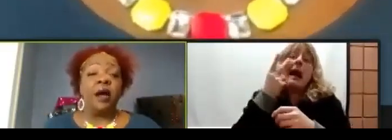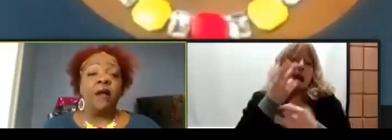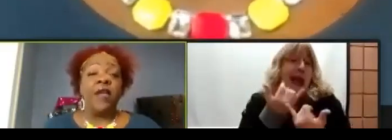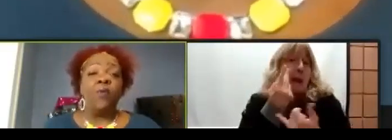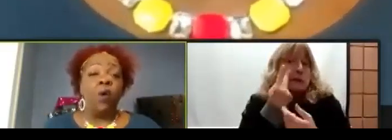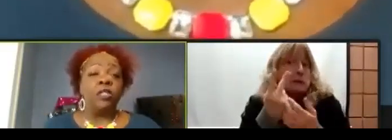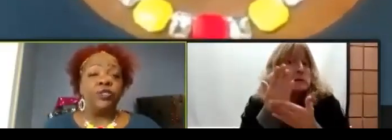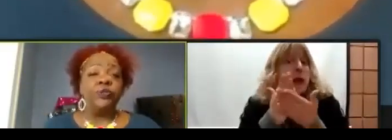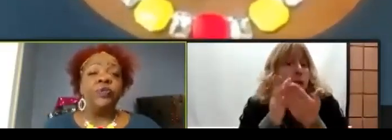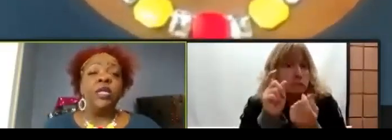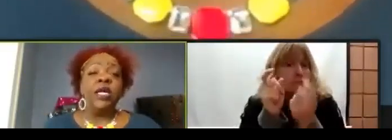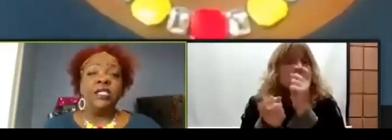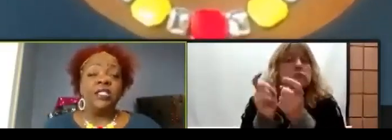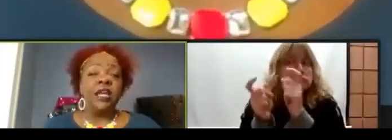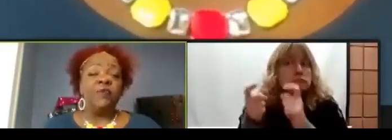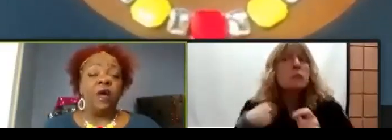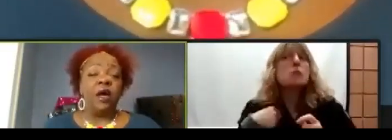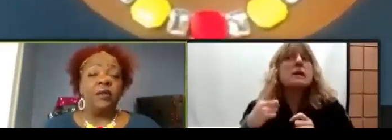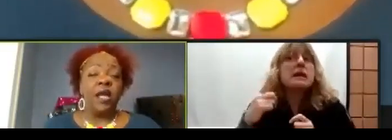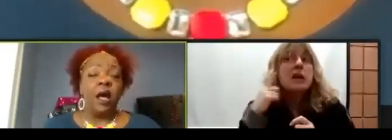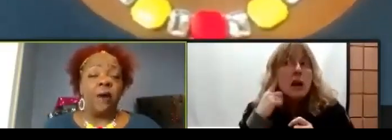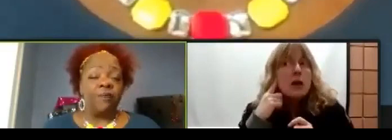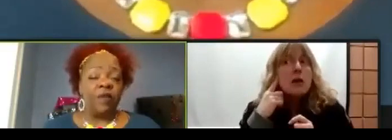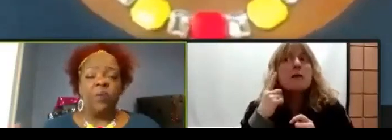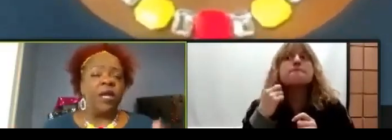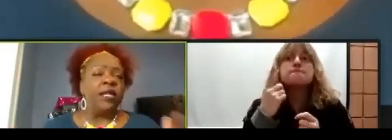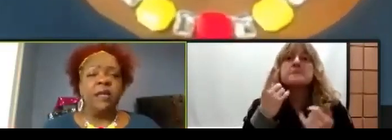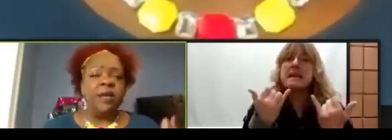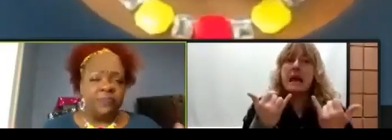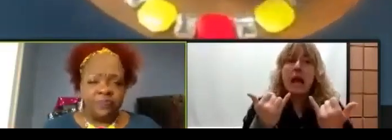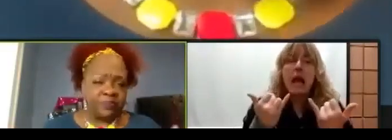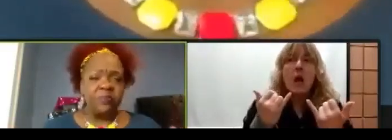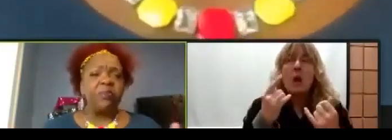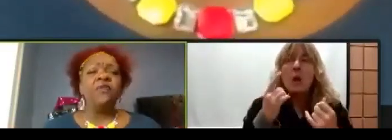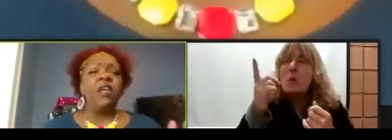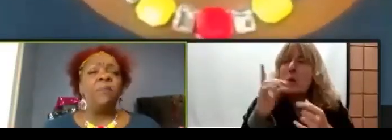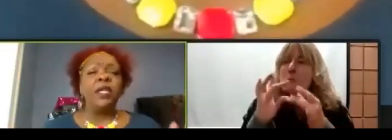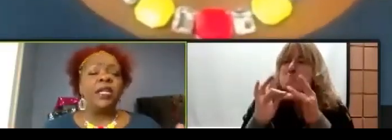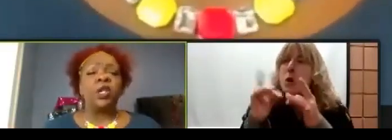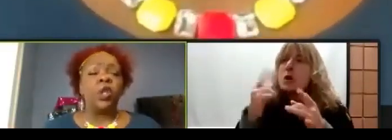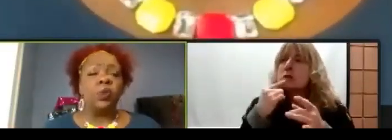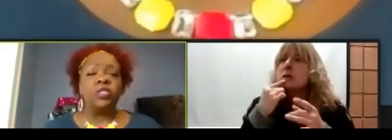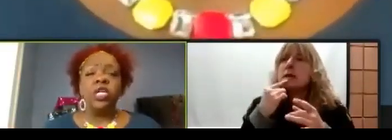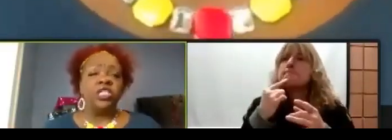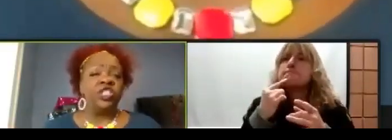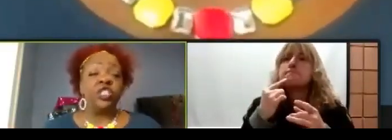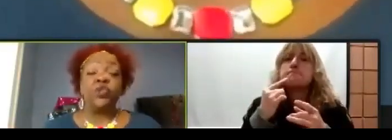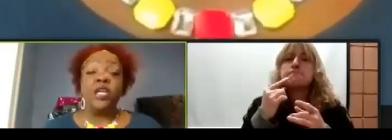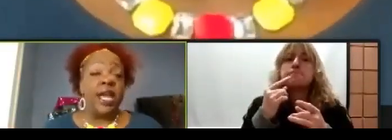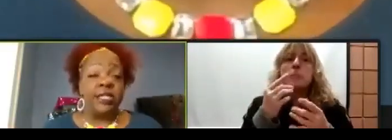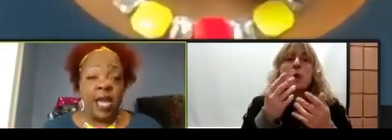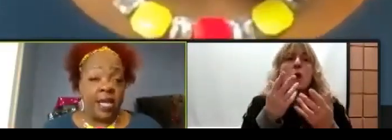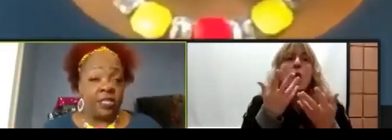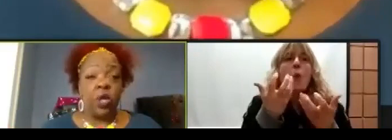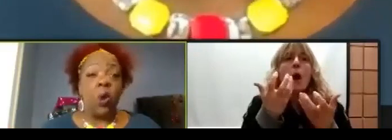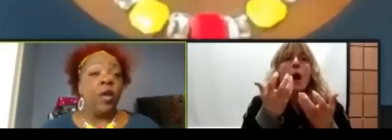a veces quieren limitar la habilidad de cerrar a 28 días entonces si el departamento de salud